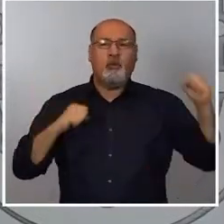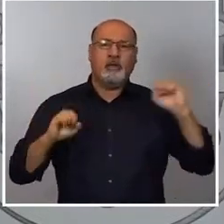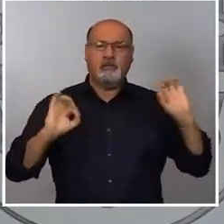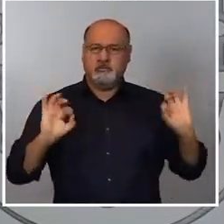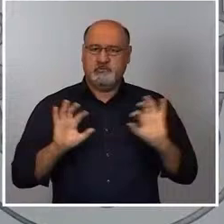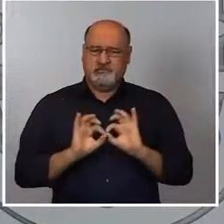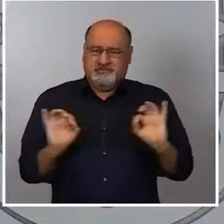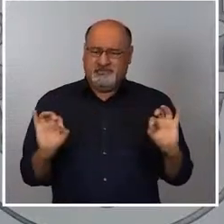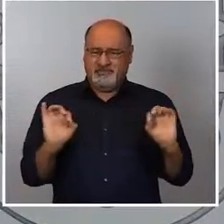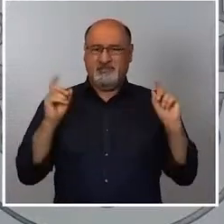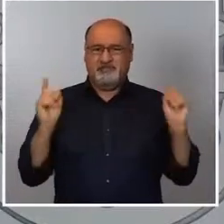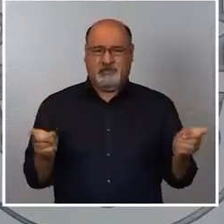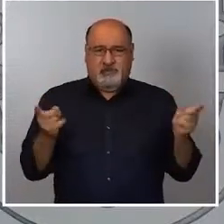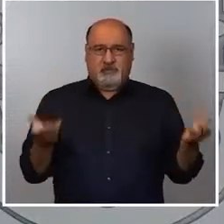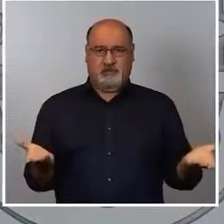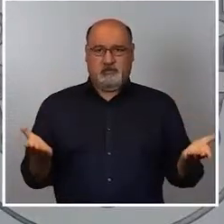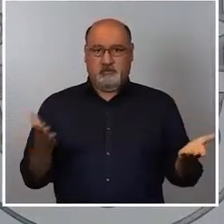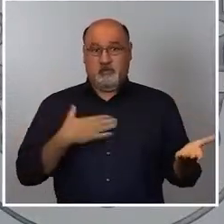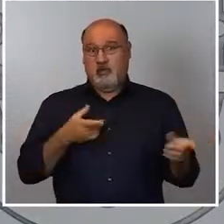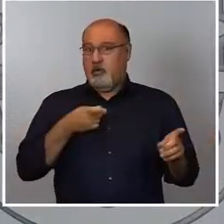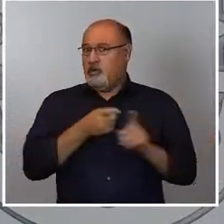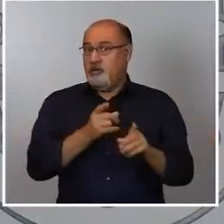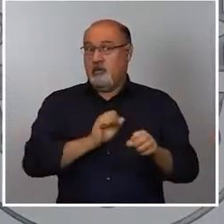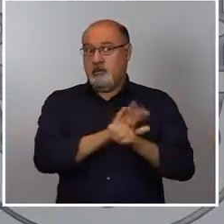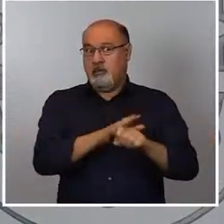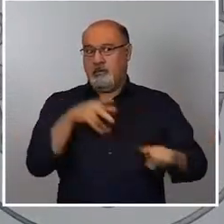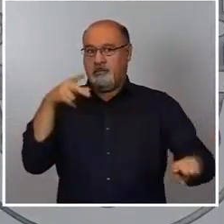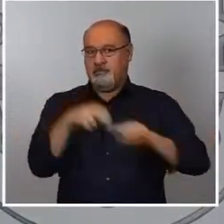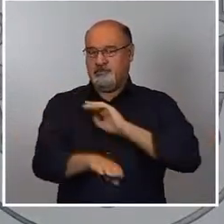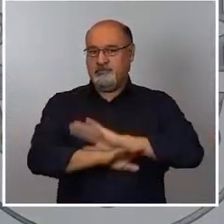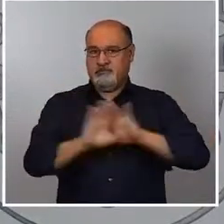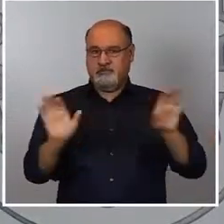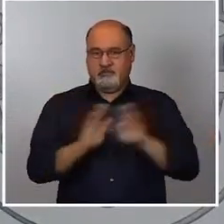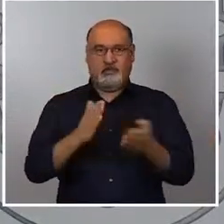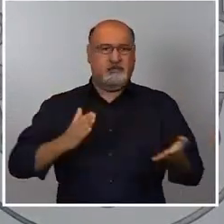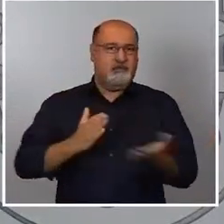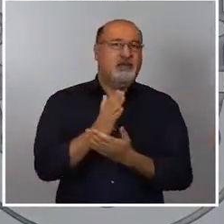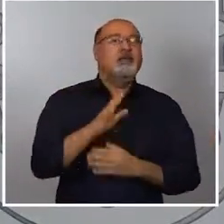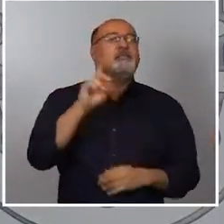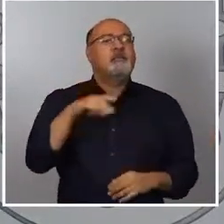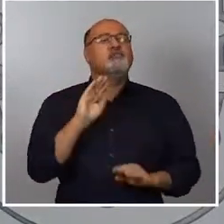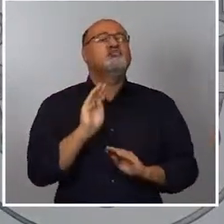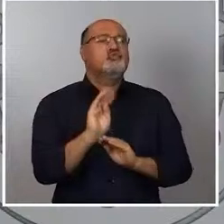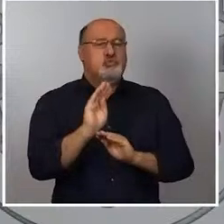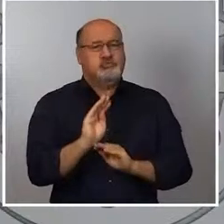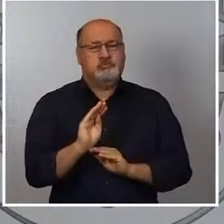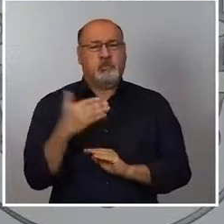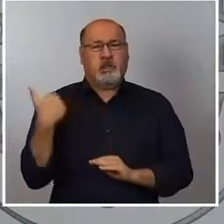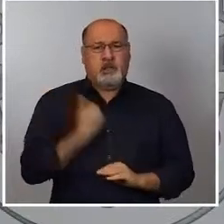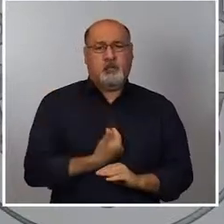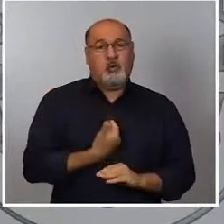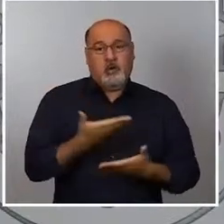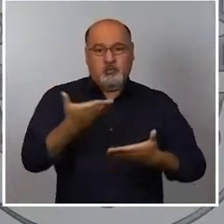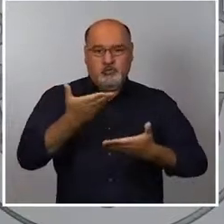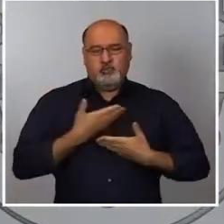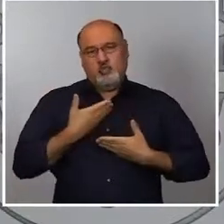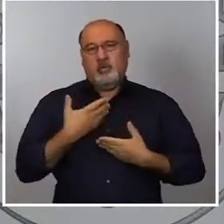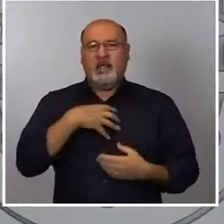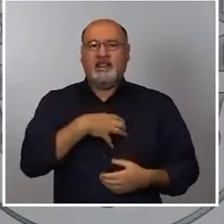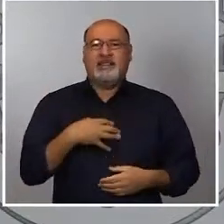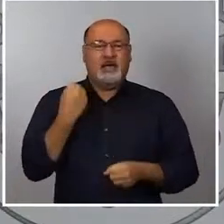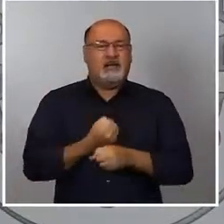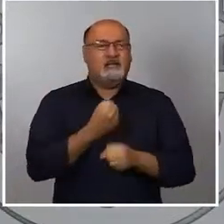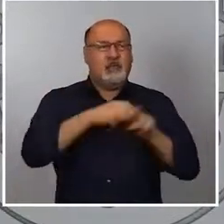pueda parar la transmisión del virus pero también en las tareas de rastreo hay muchos consejeros y consejeras